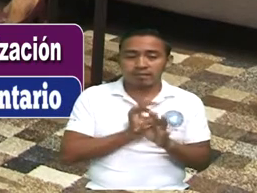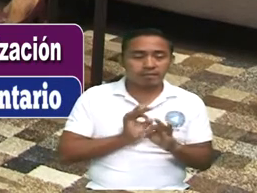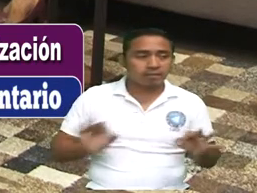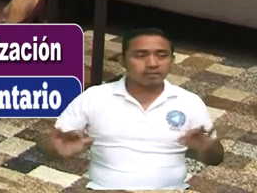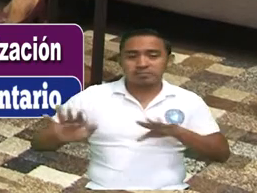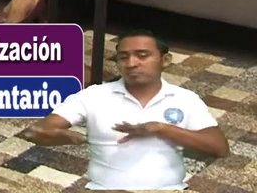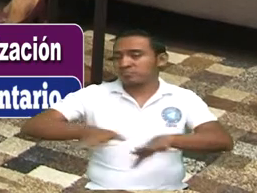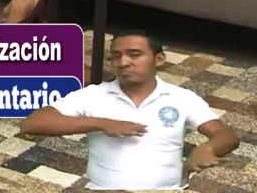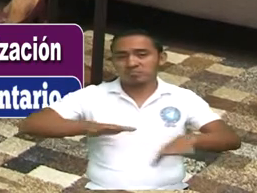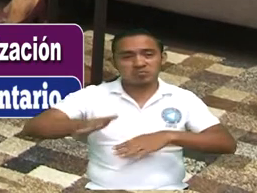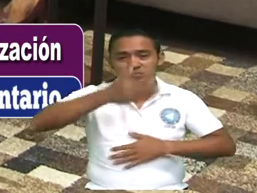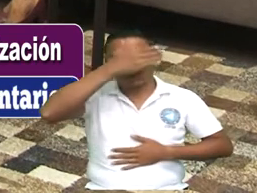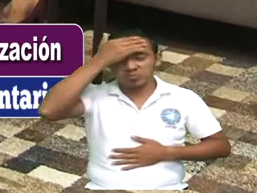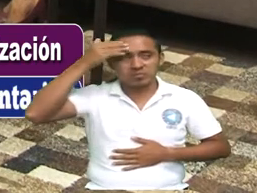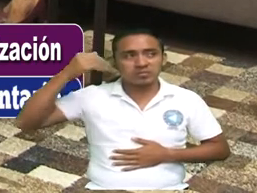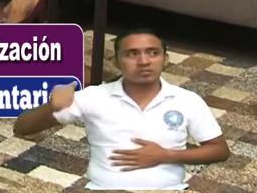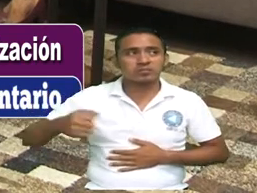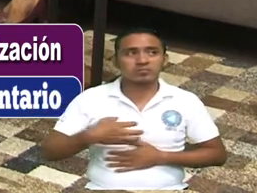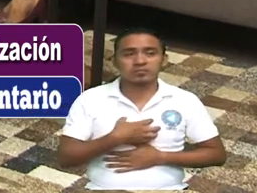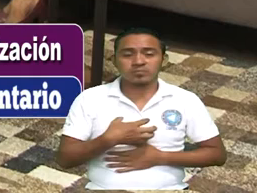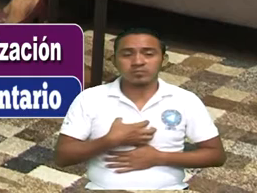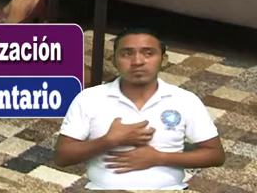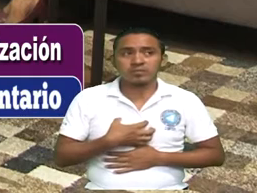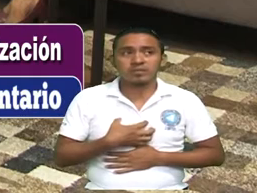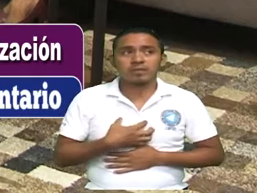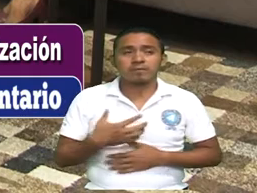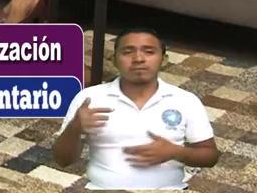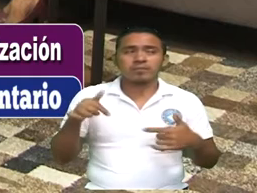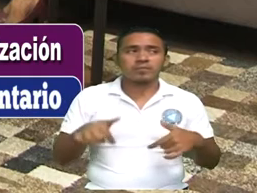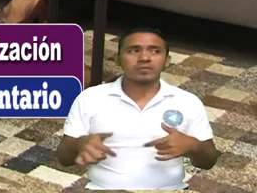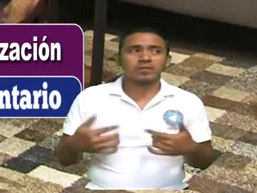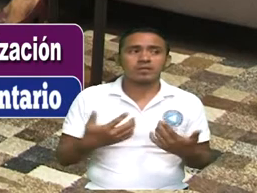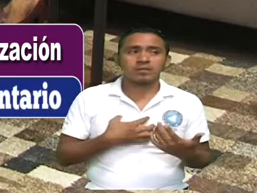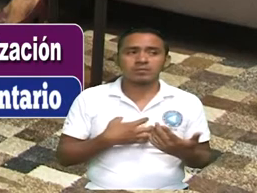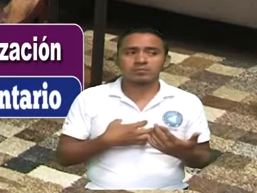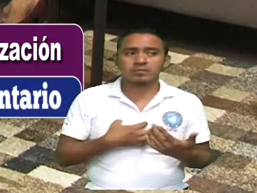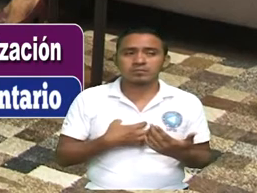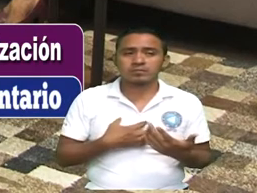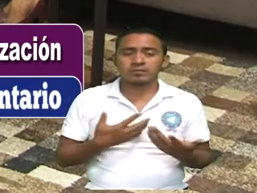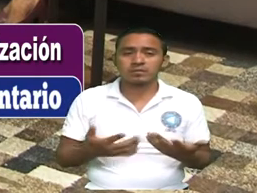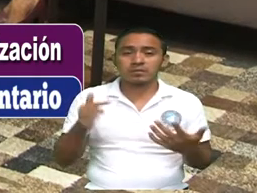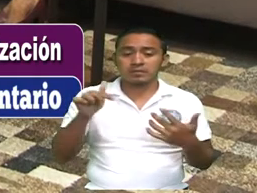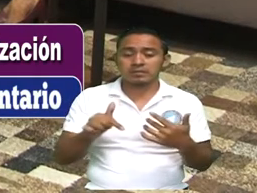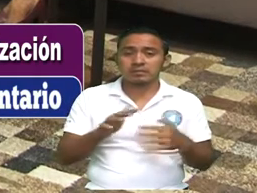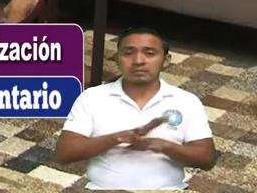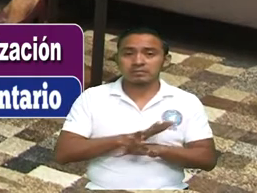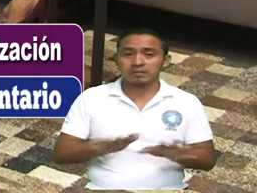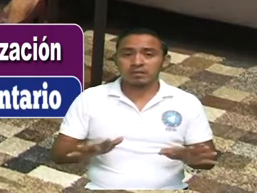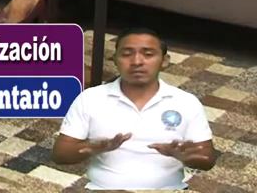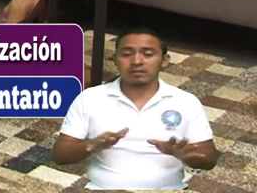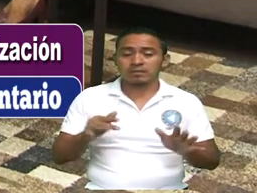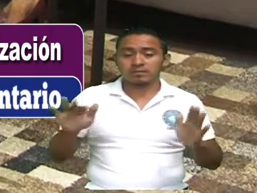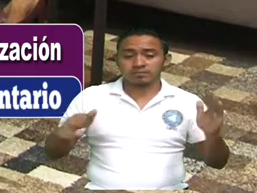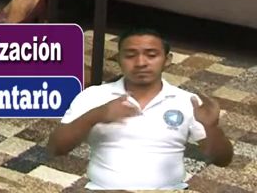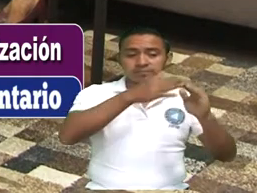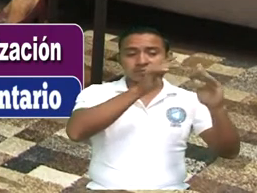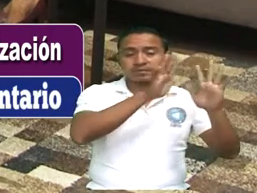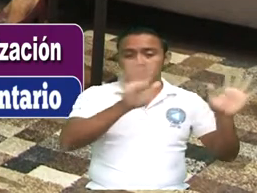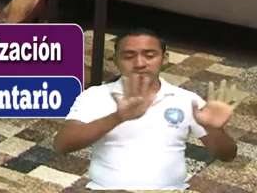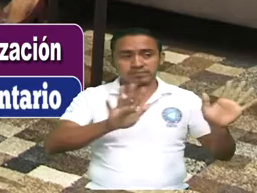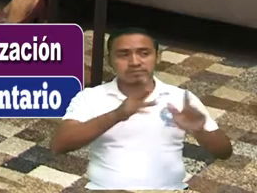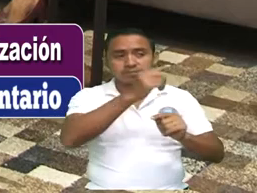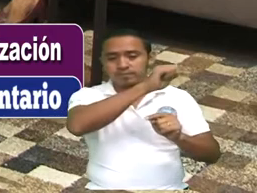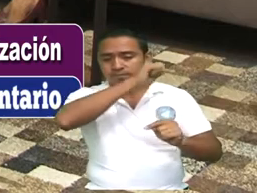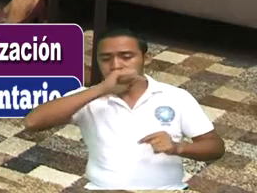puede borrar. Entonces te decía yo que después de que regresamos de las montañas, se continuó